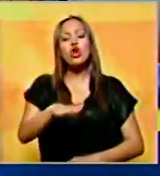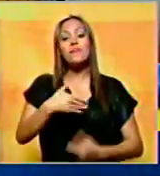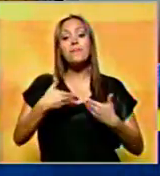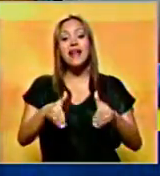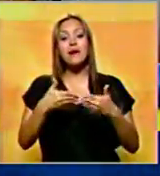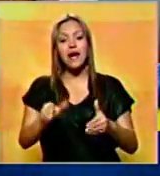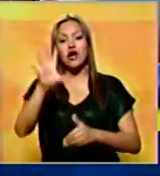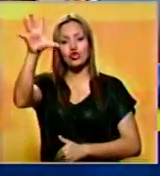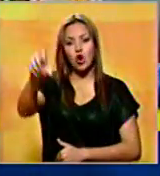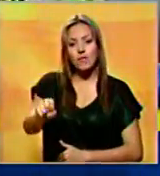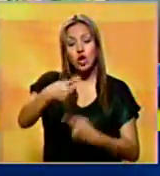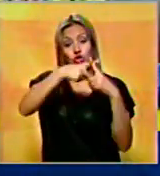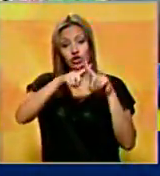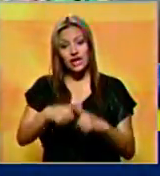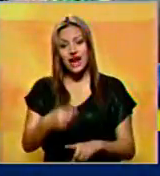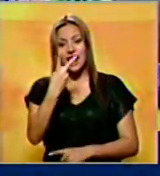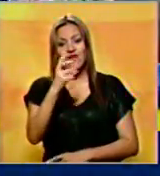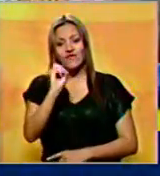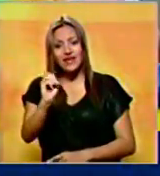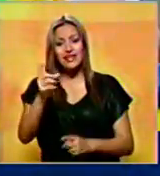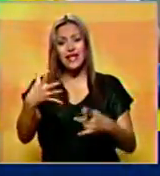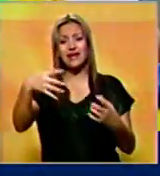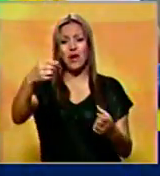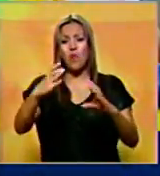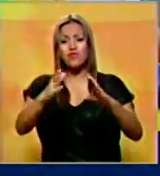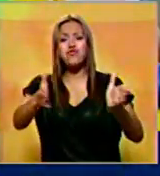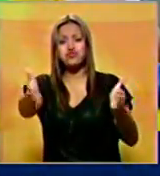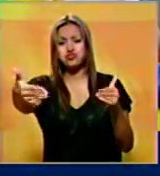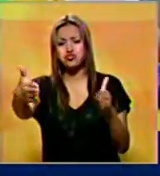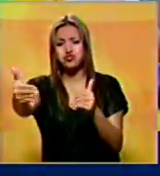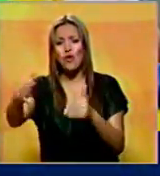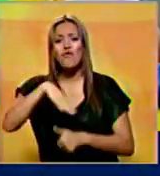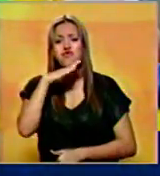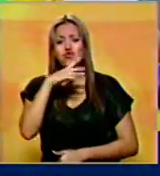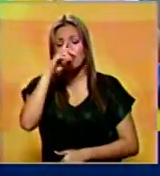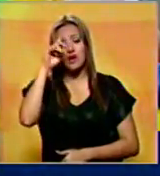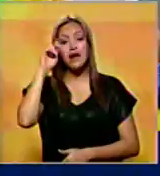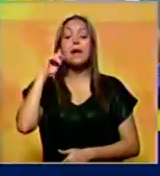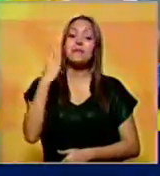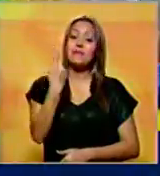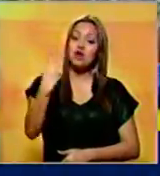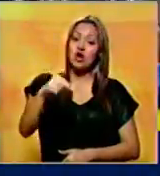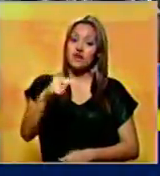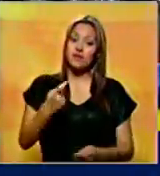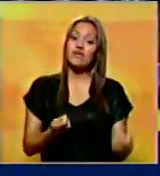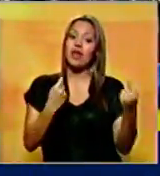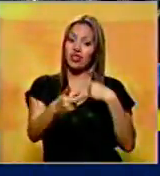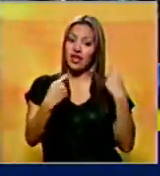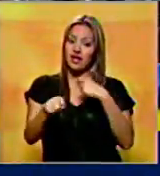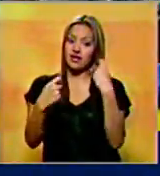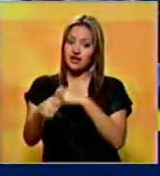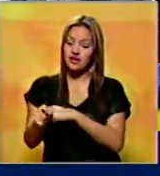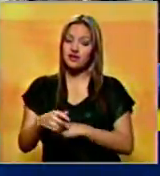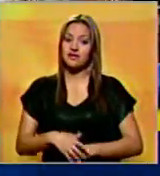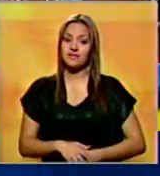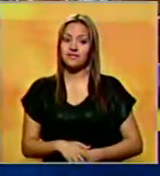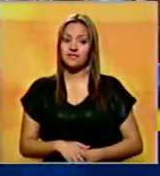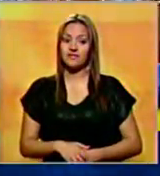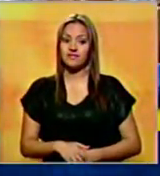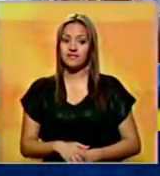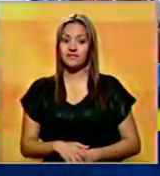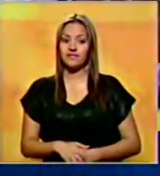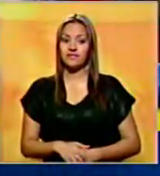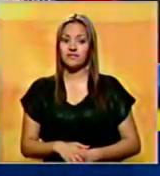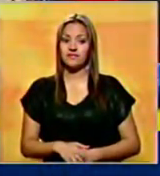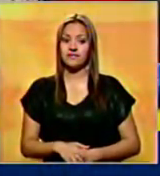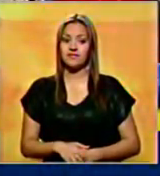Panamá y son un total de 20 contenedores que serán distribuidos en ferias del 1 de noviembre. Es importante destacar que solamente el